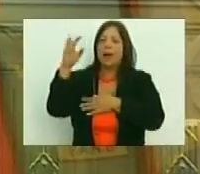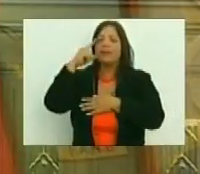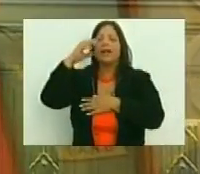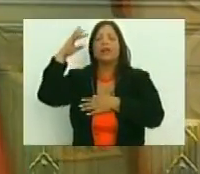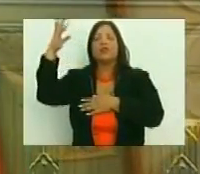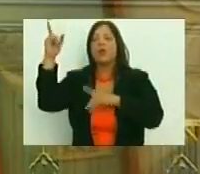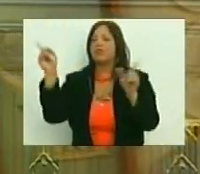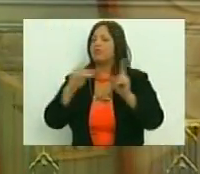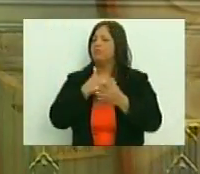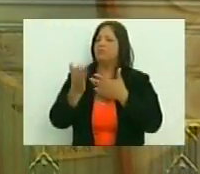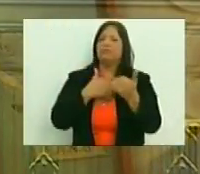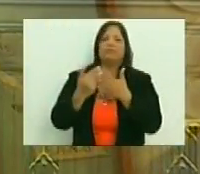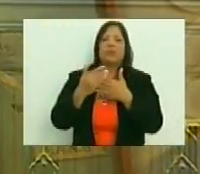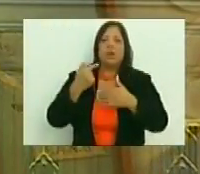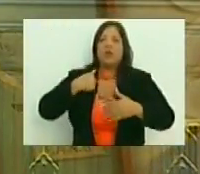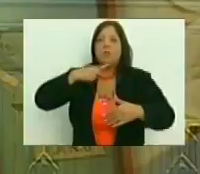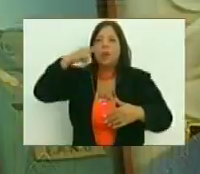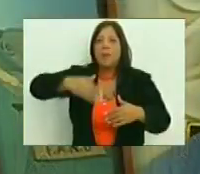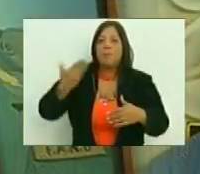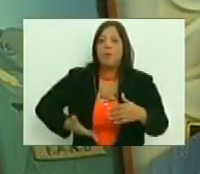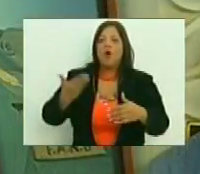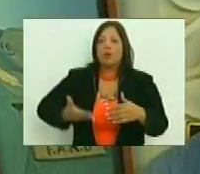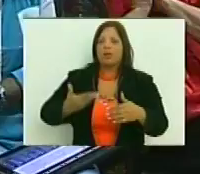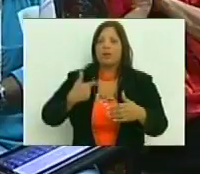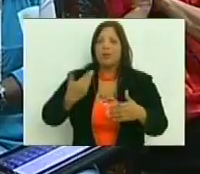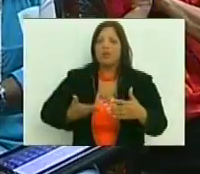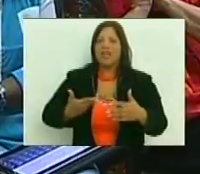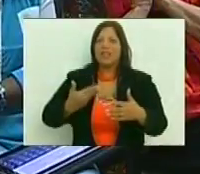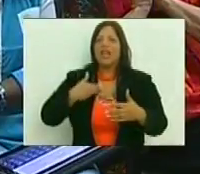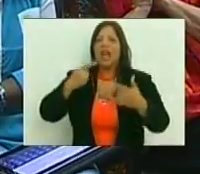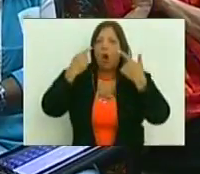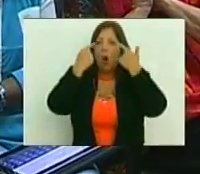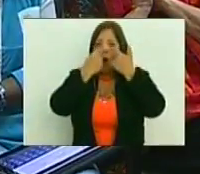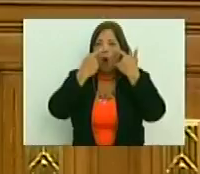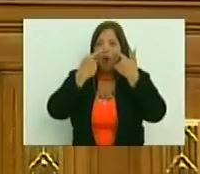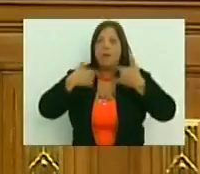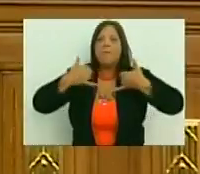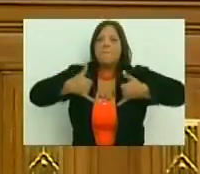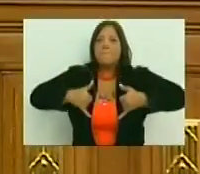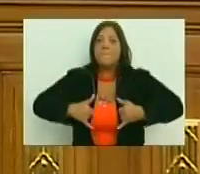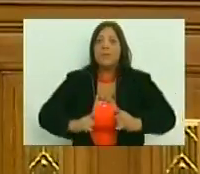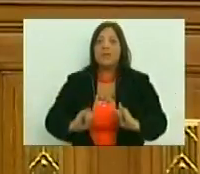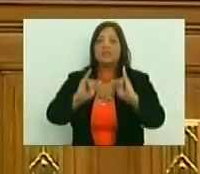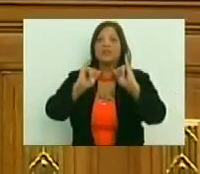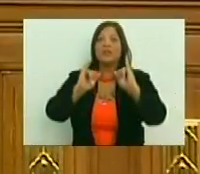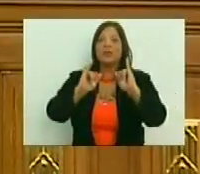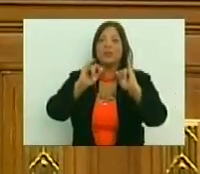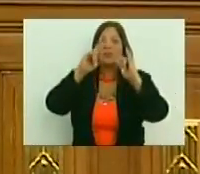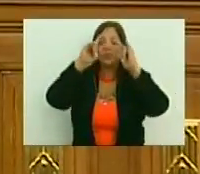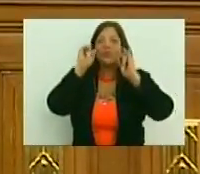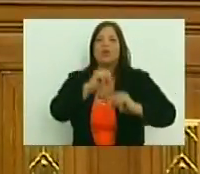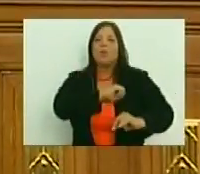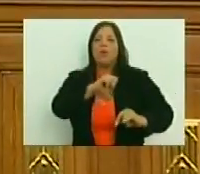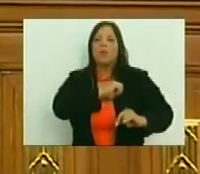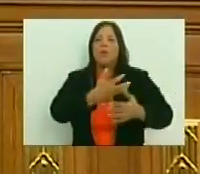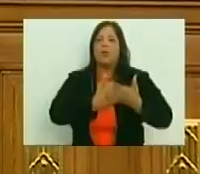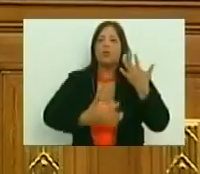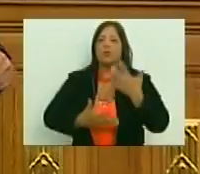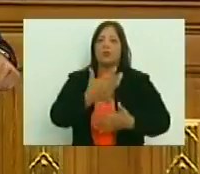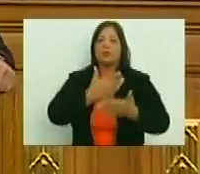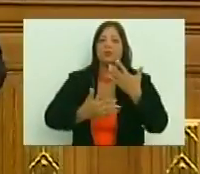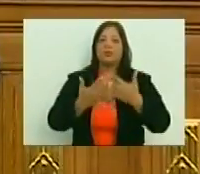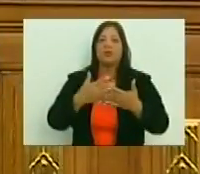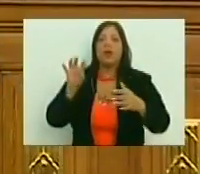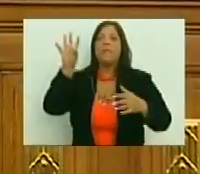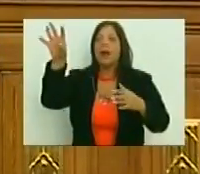sueño? Lo que importa es que en los ojos que lo van a ver palpite mi sangre. Chávez nos dejó